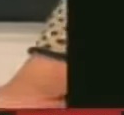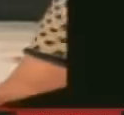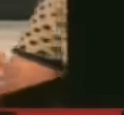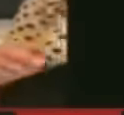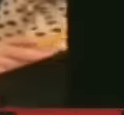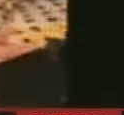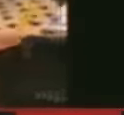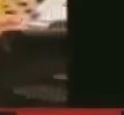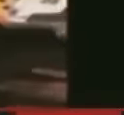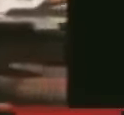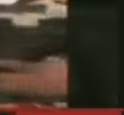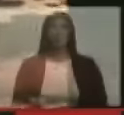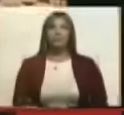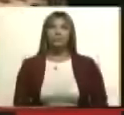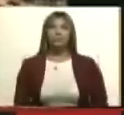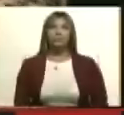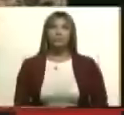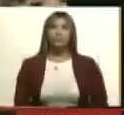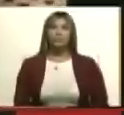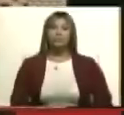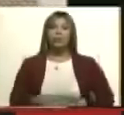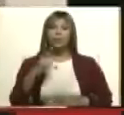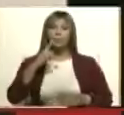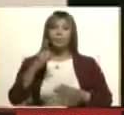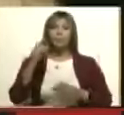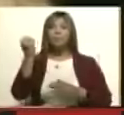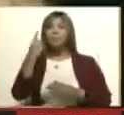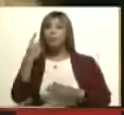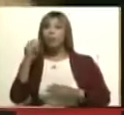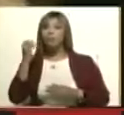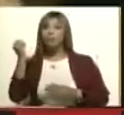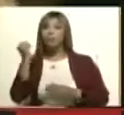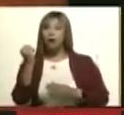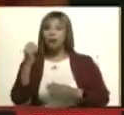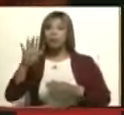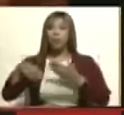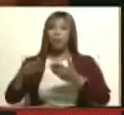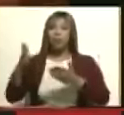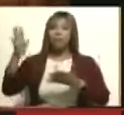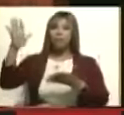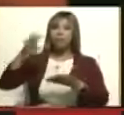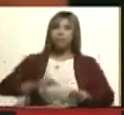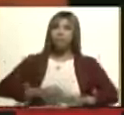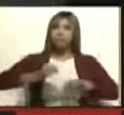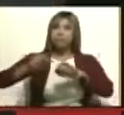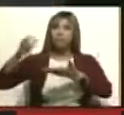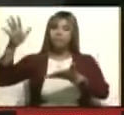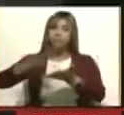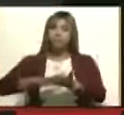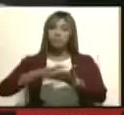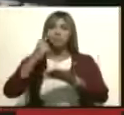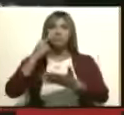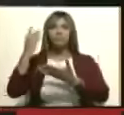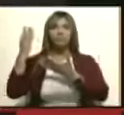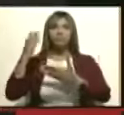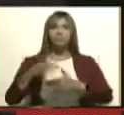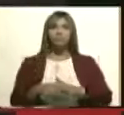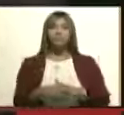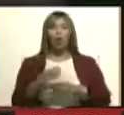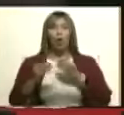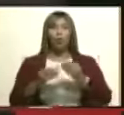junto con Carlos Molnar y luego lanzado al vacío. Ve que ahí es la recreación que estamos viendo en